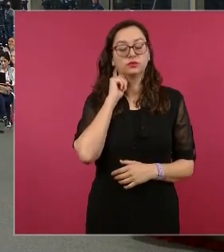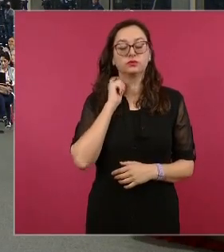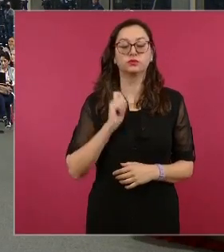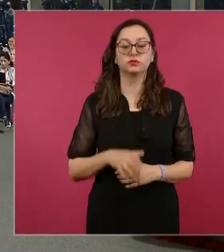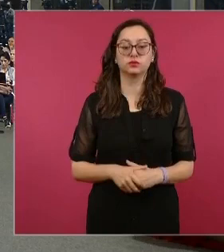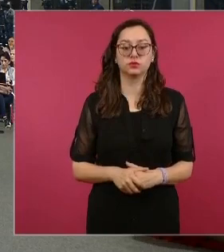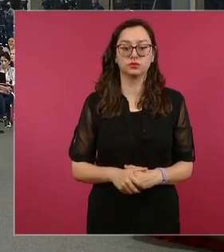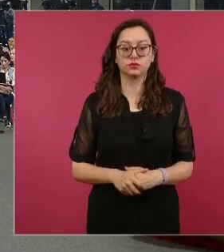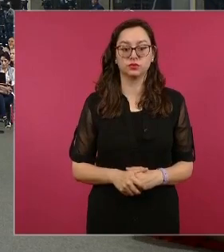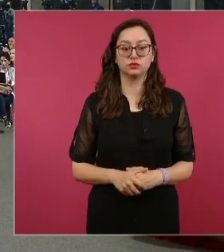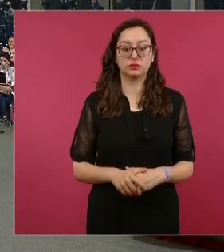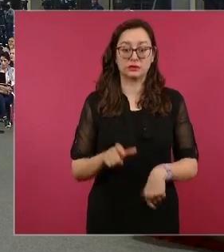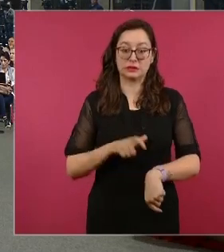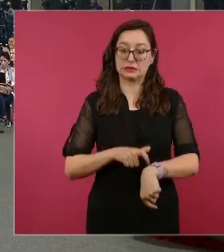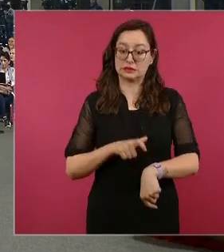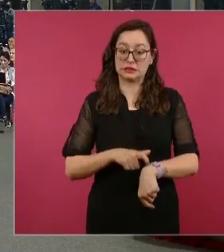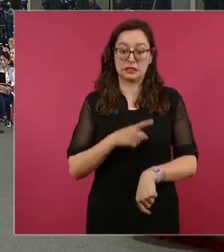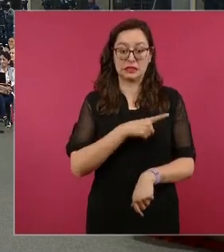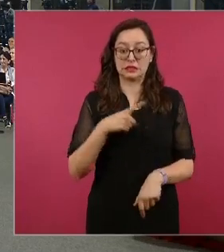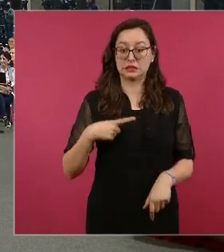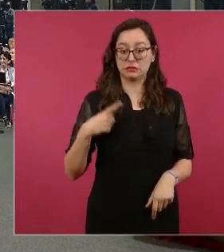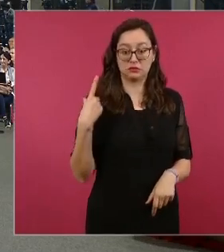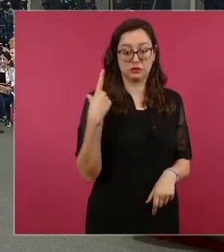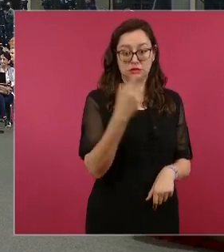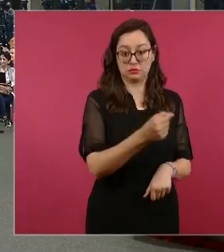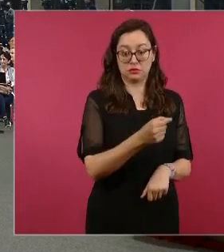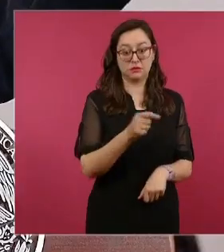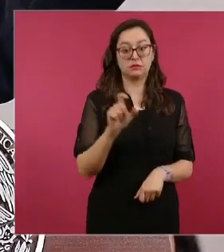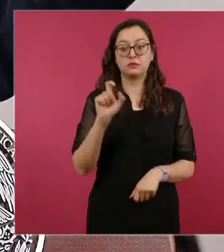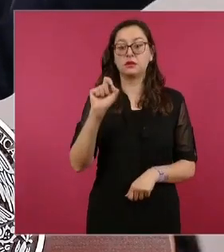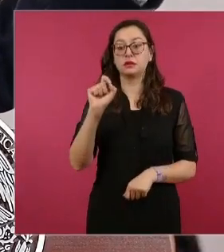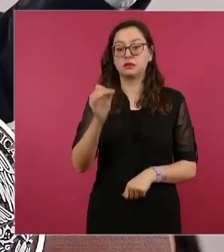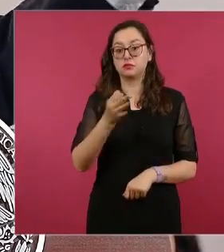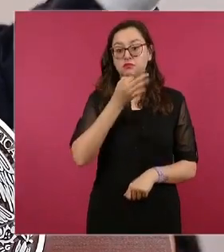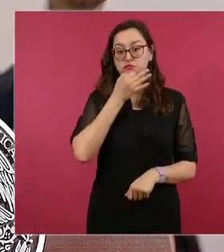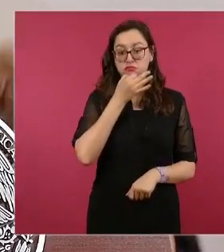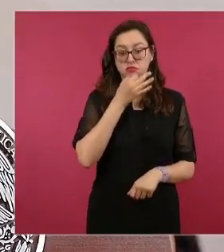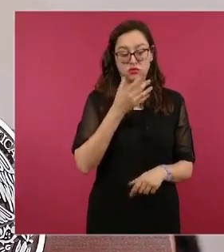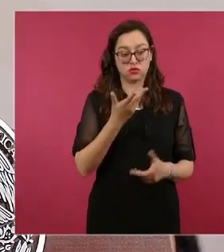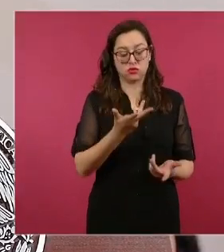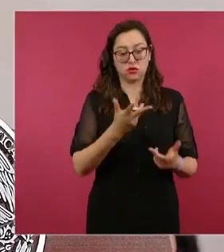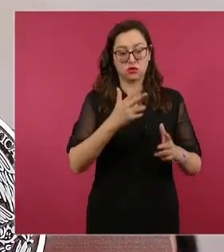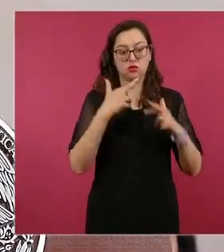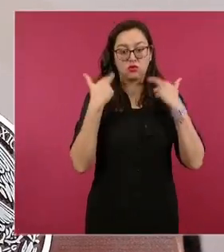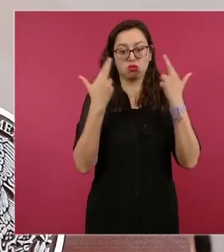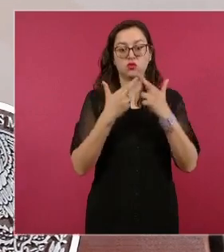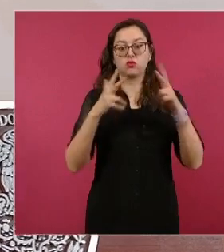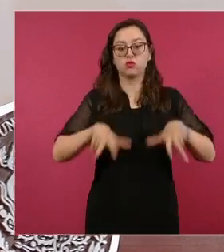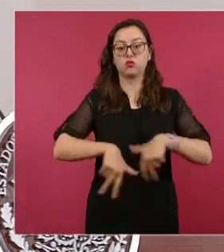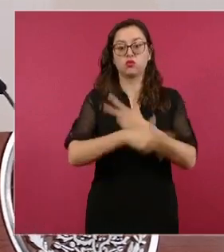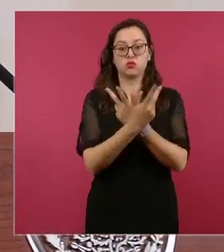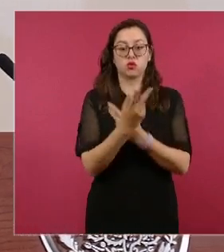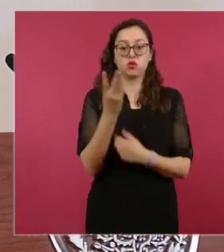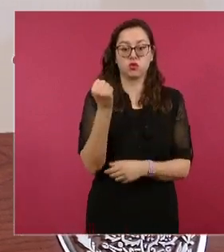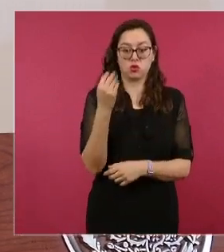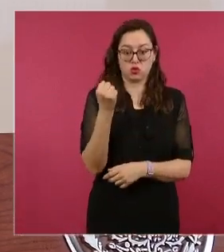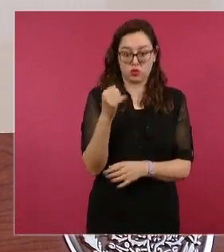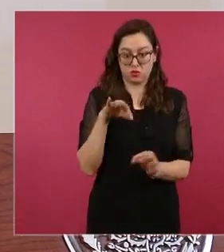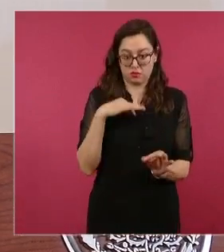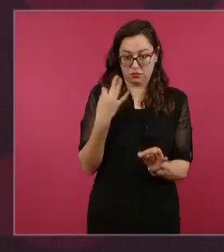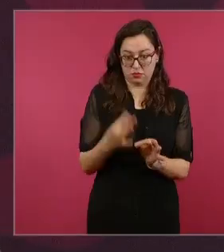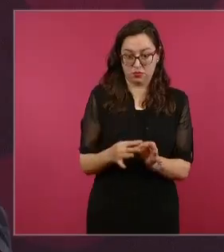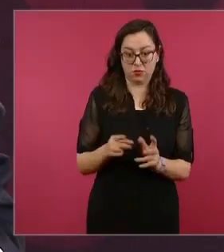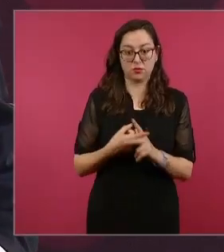Todavía me tengo que ir, eso sí, en 20 minutos porque vamos a iniciar a las 9, a las 9 de la